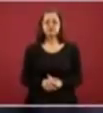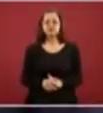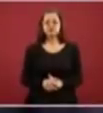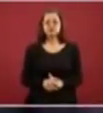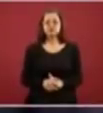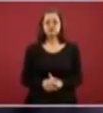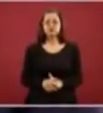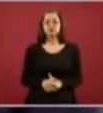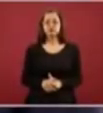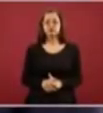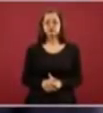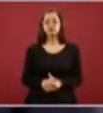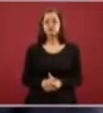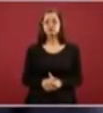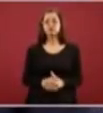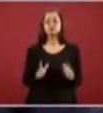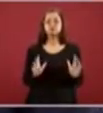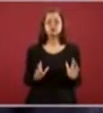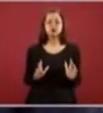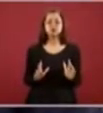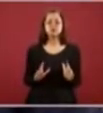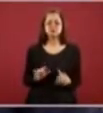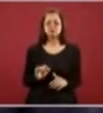a atenderlos